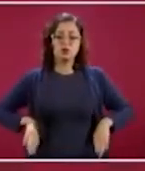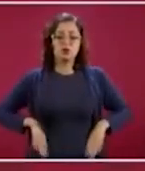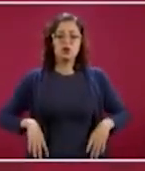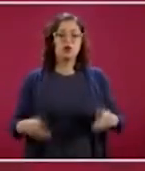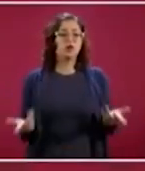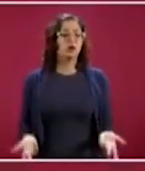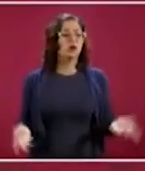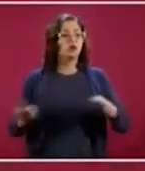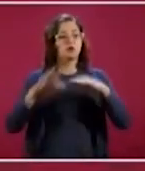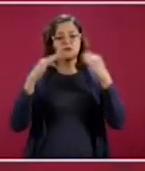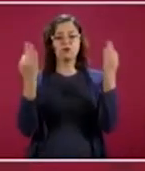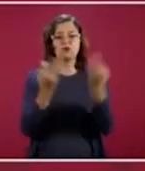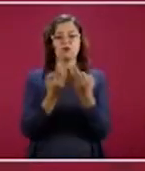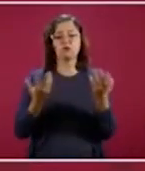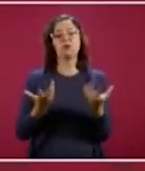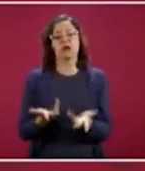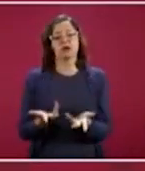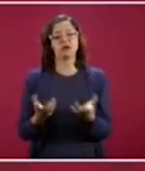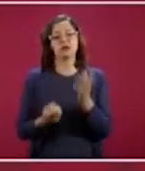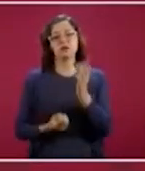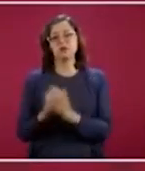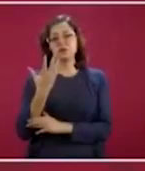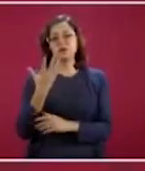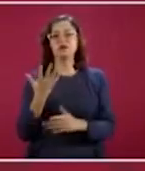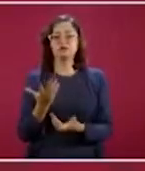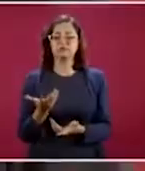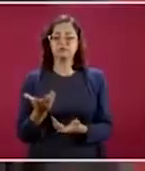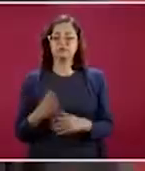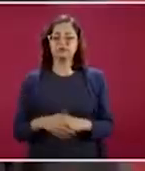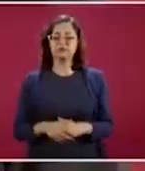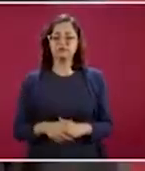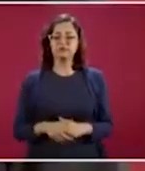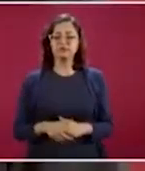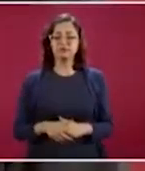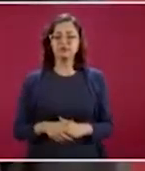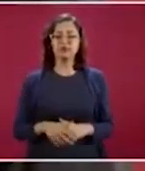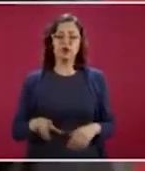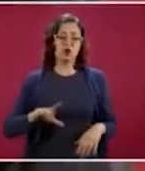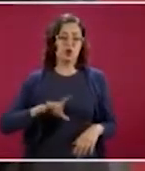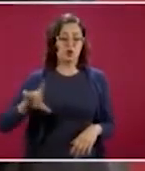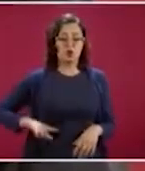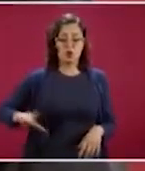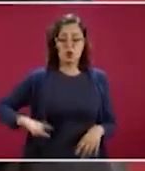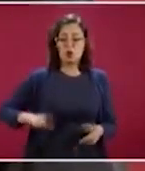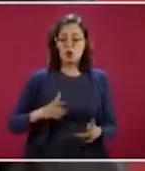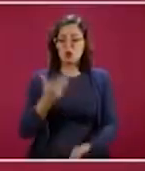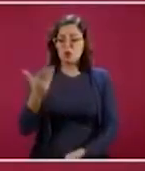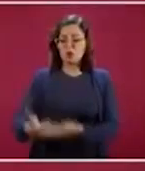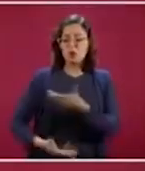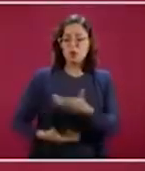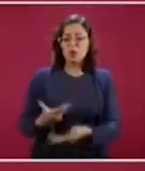de ser el que el servidor público